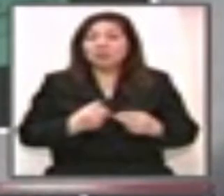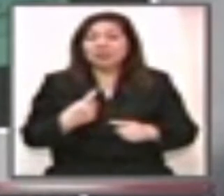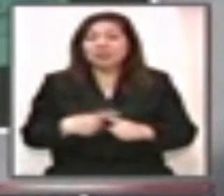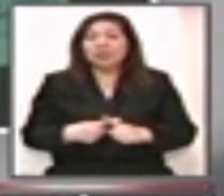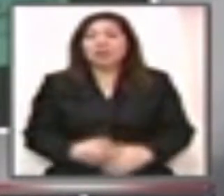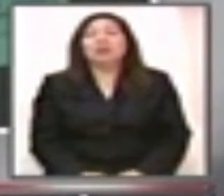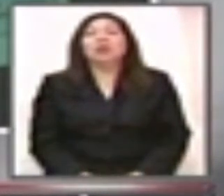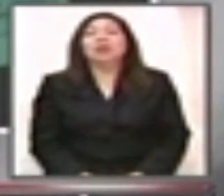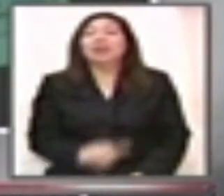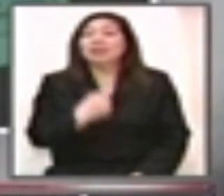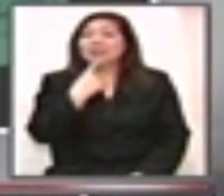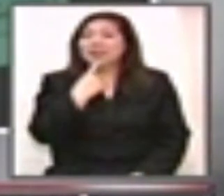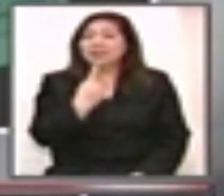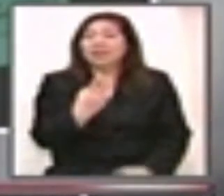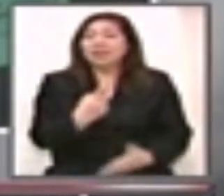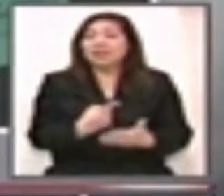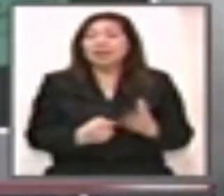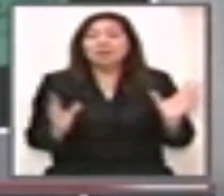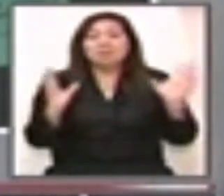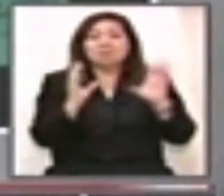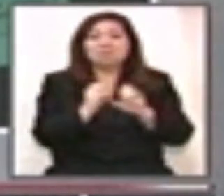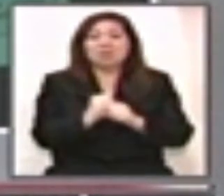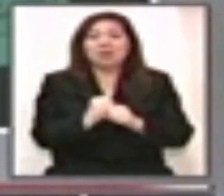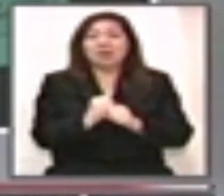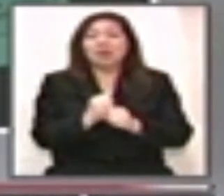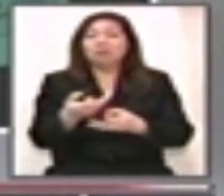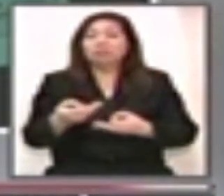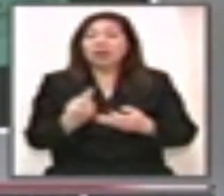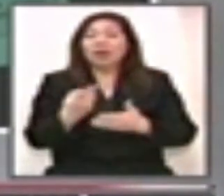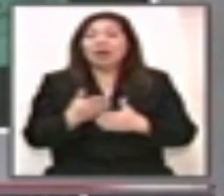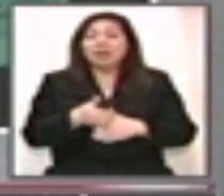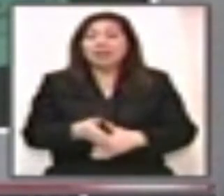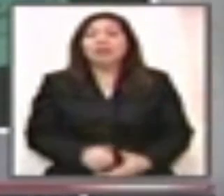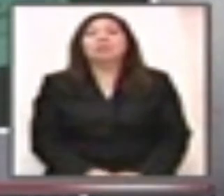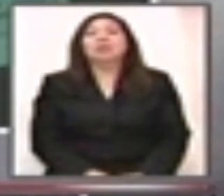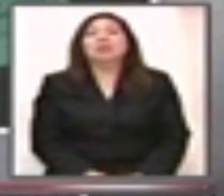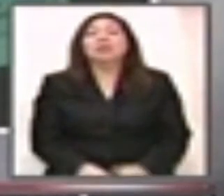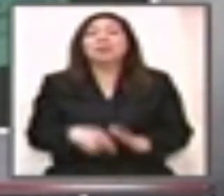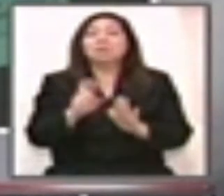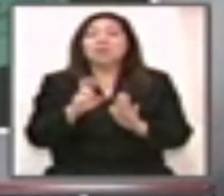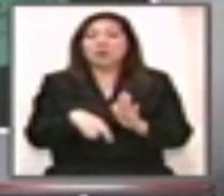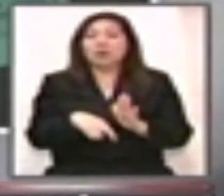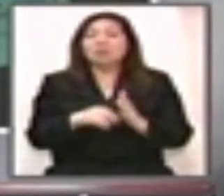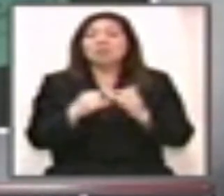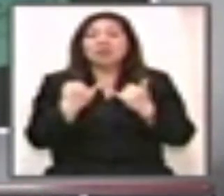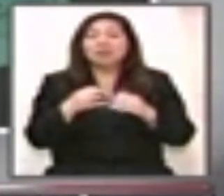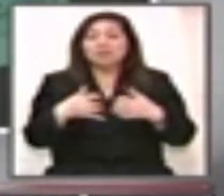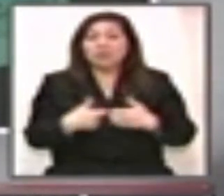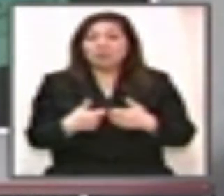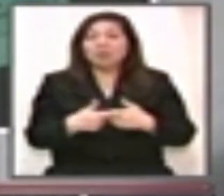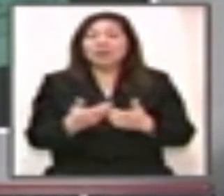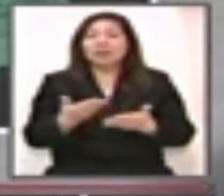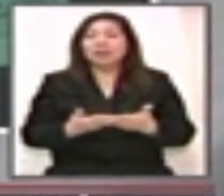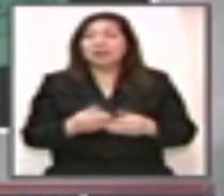exterior, es decir, lograr esta reducción de los costos logísticos a través de programas informáticos que